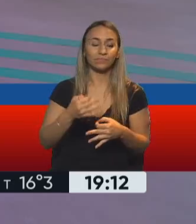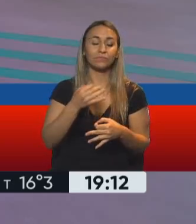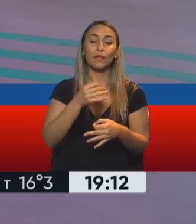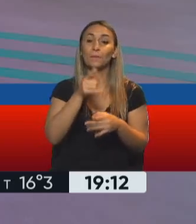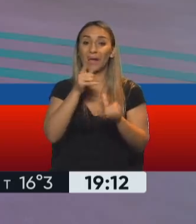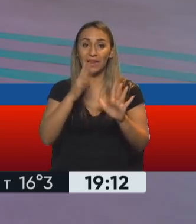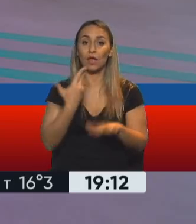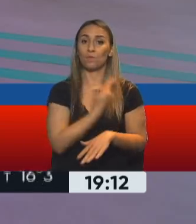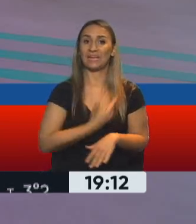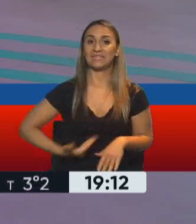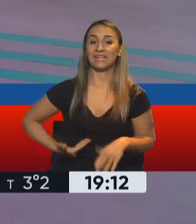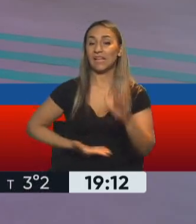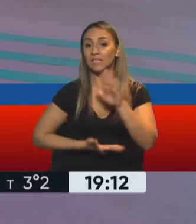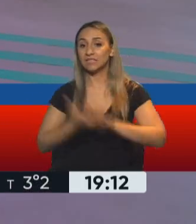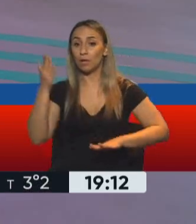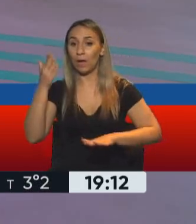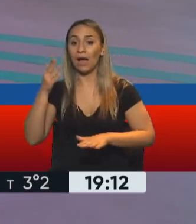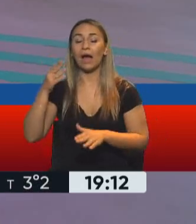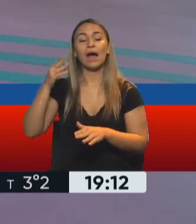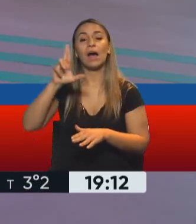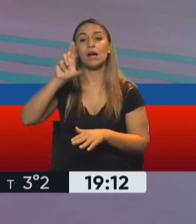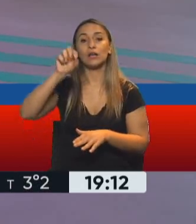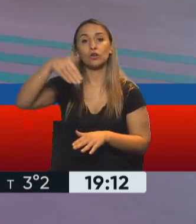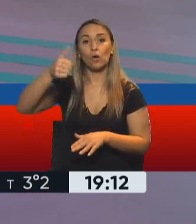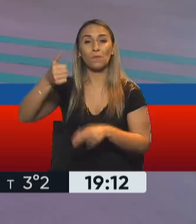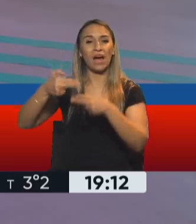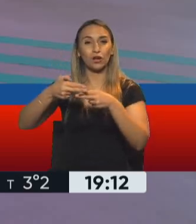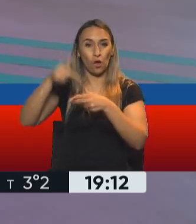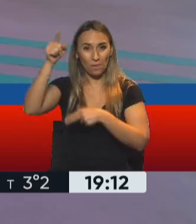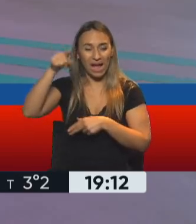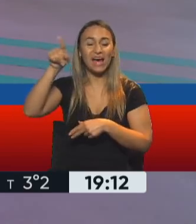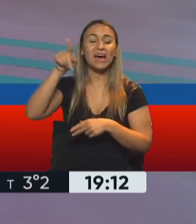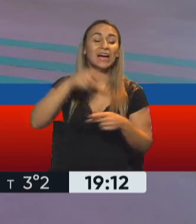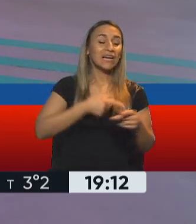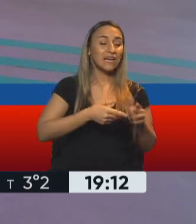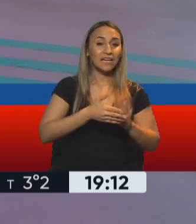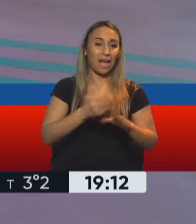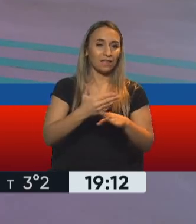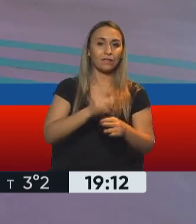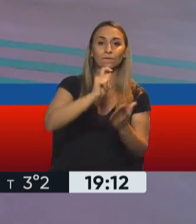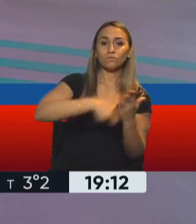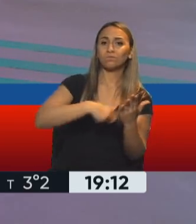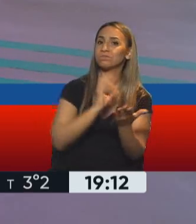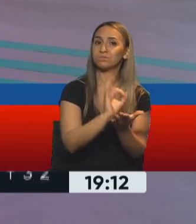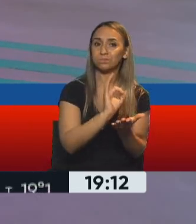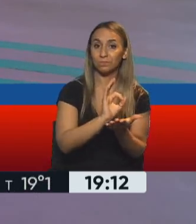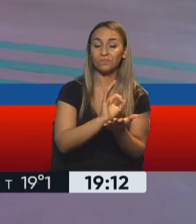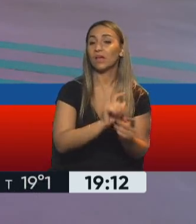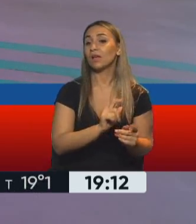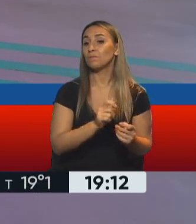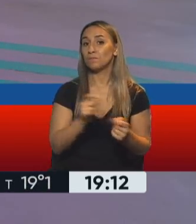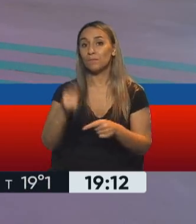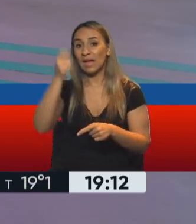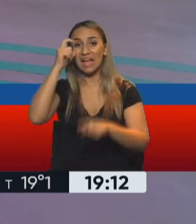el decreto antes de partir hacia Roma. Ese decreto va explícitamente a relevar al expresidente. Los